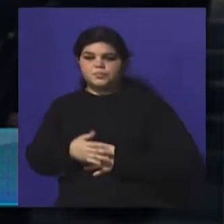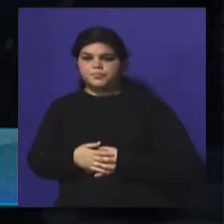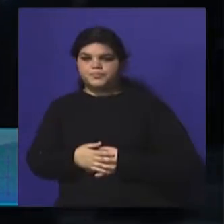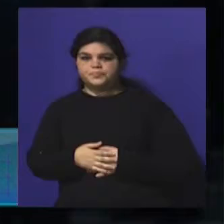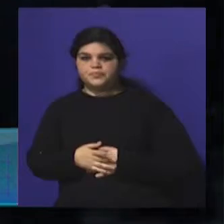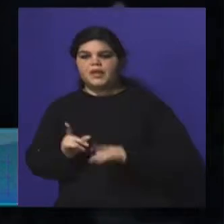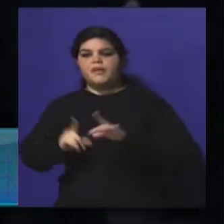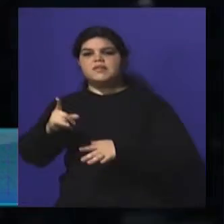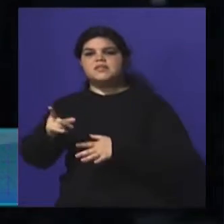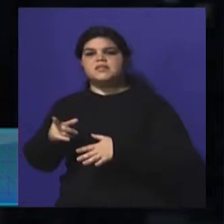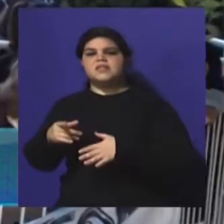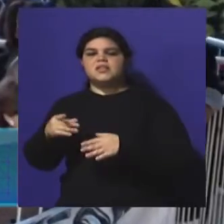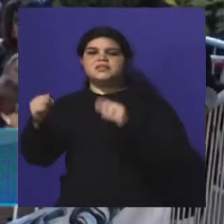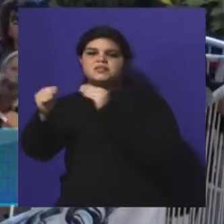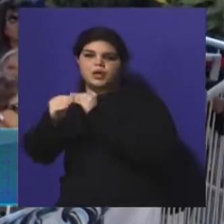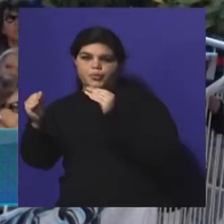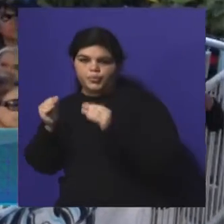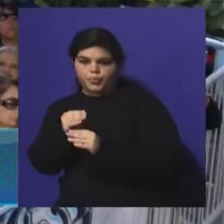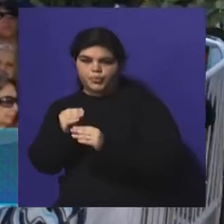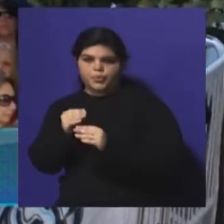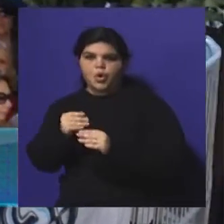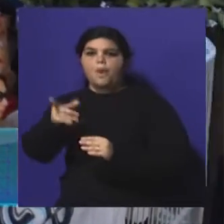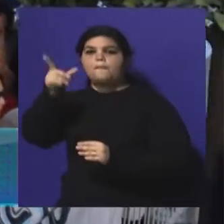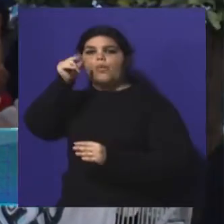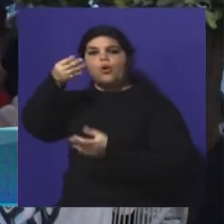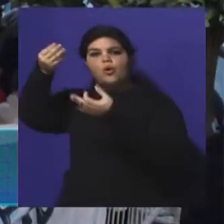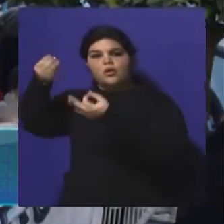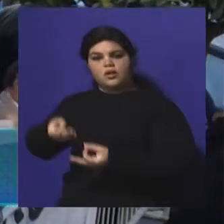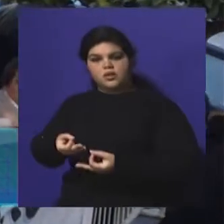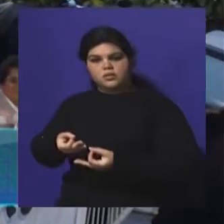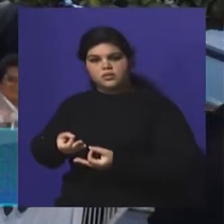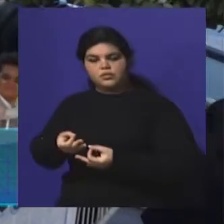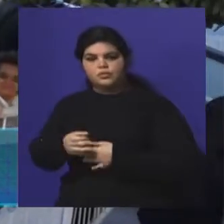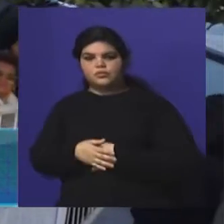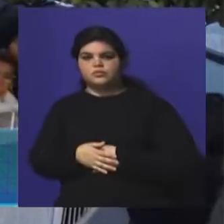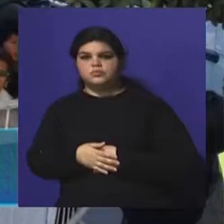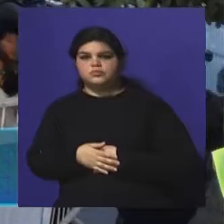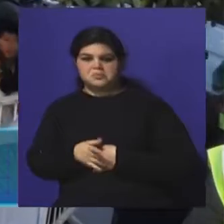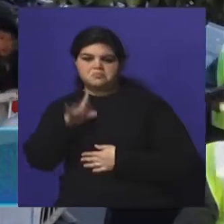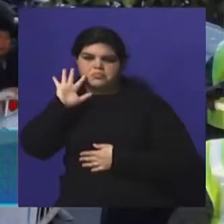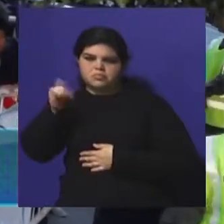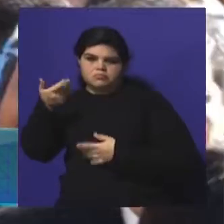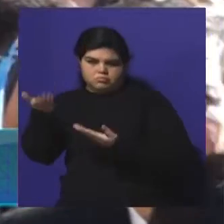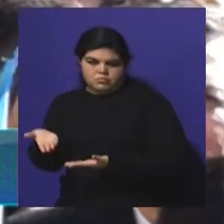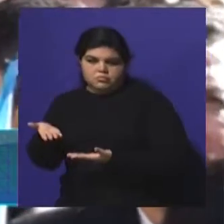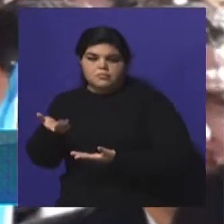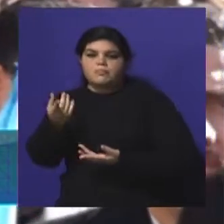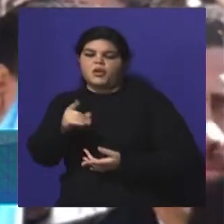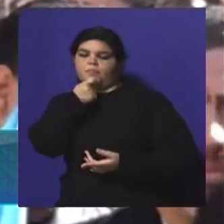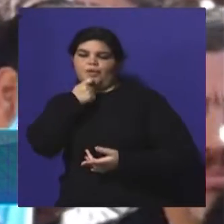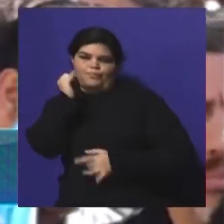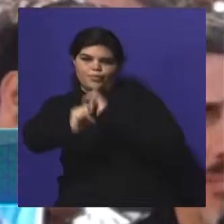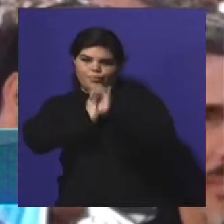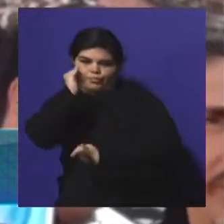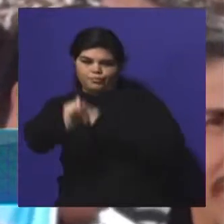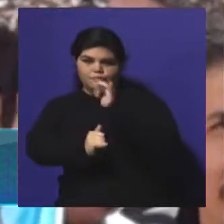gesto, el saludo políticamente correcto se vio. Sin embargo, te doy un caso. En